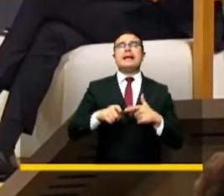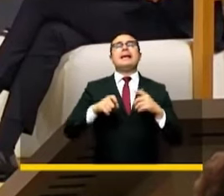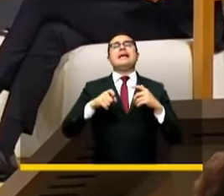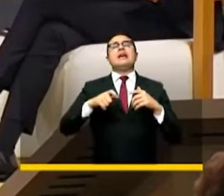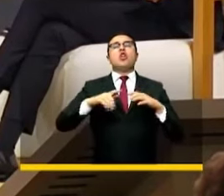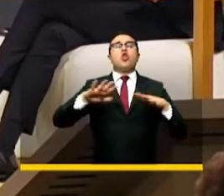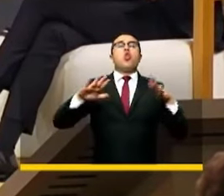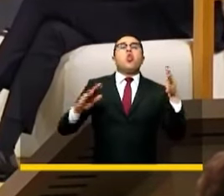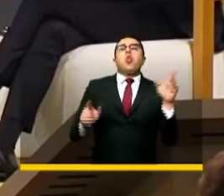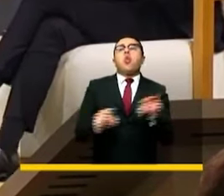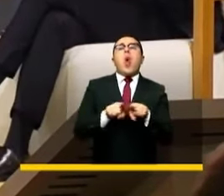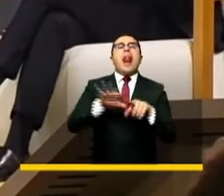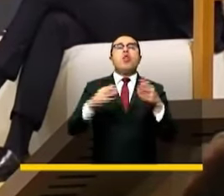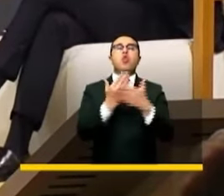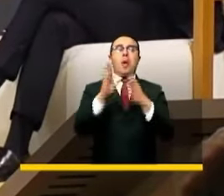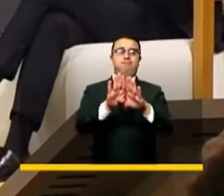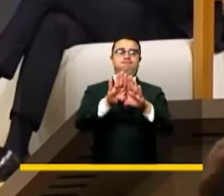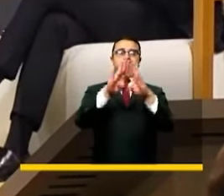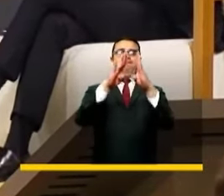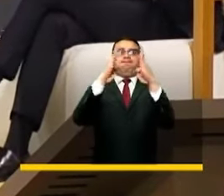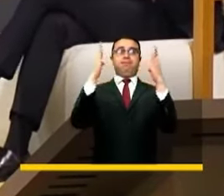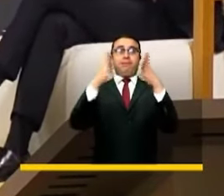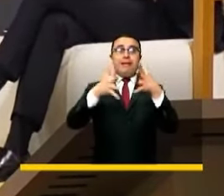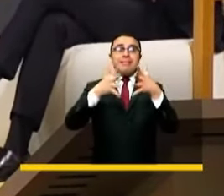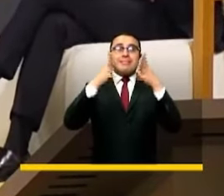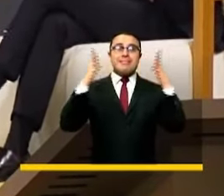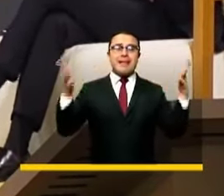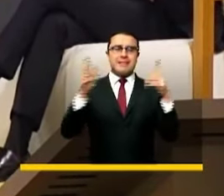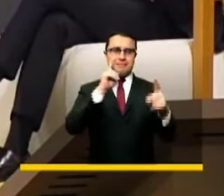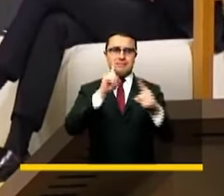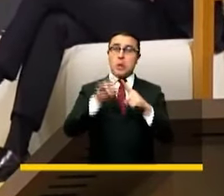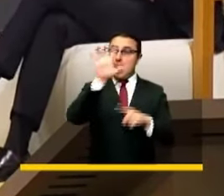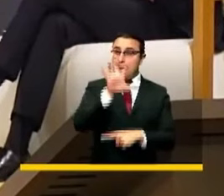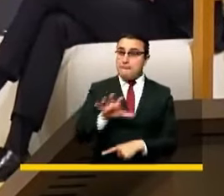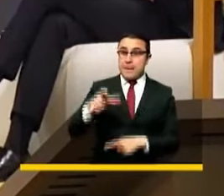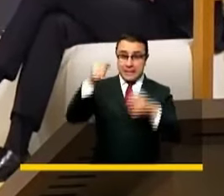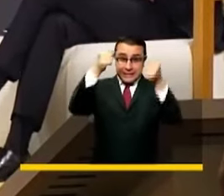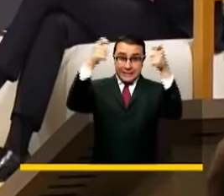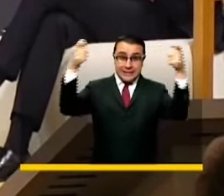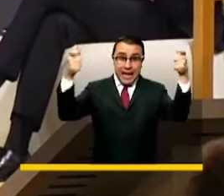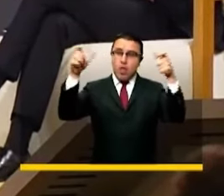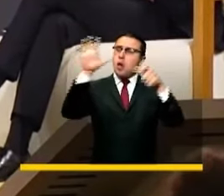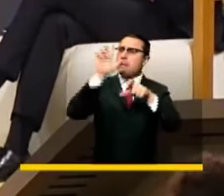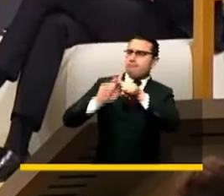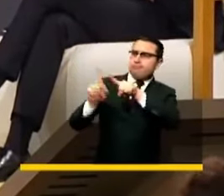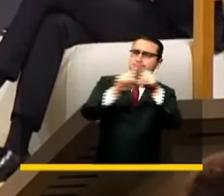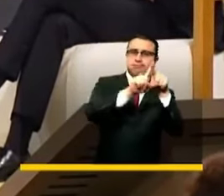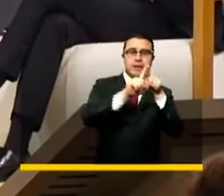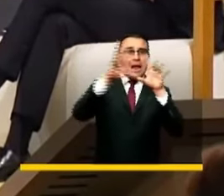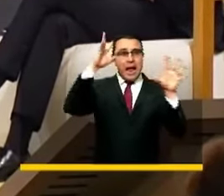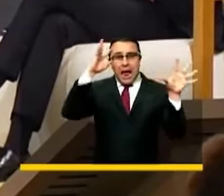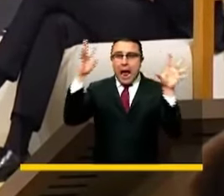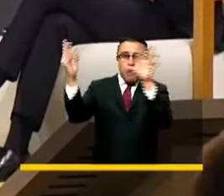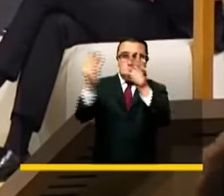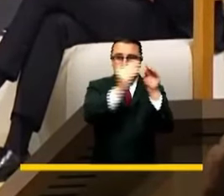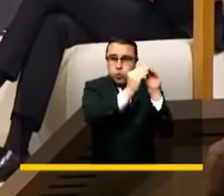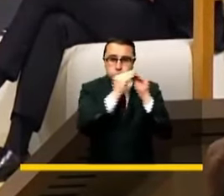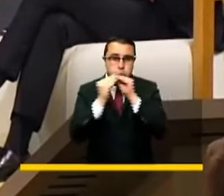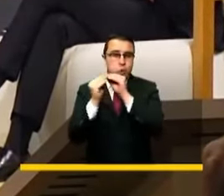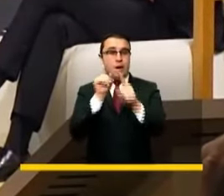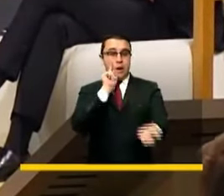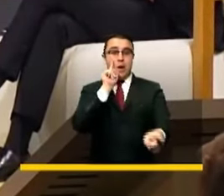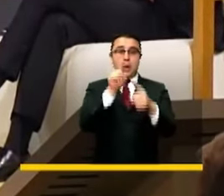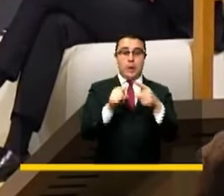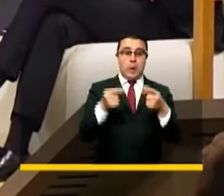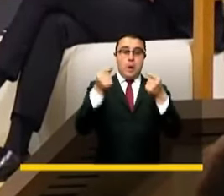puerta mucho más amplia al contrato entre estados para hacer fluir los flujos de estos